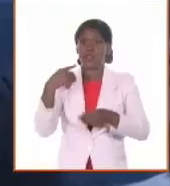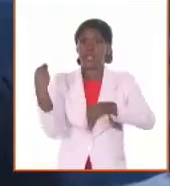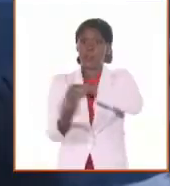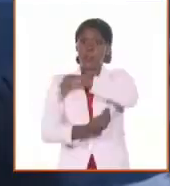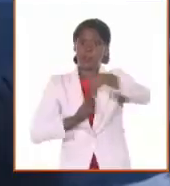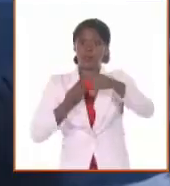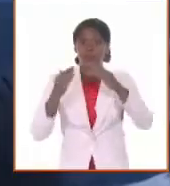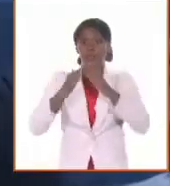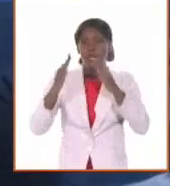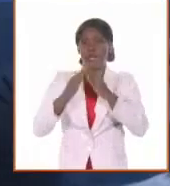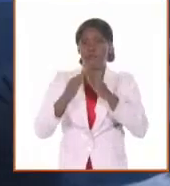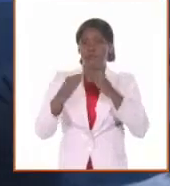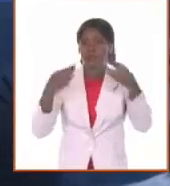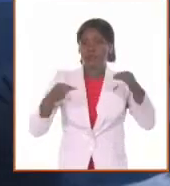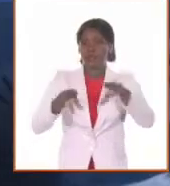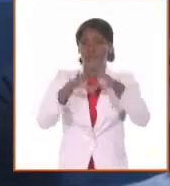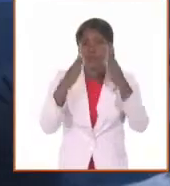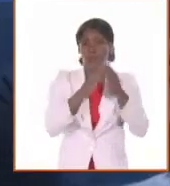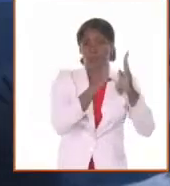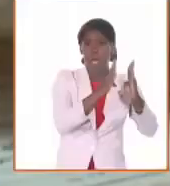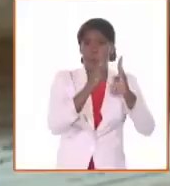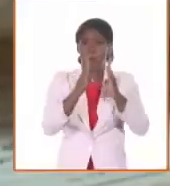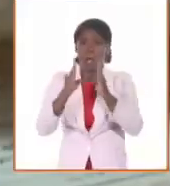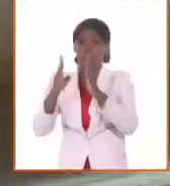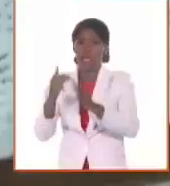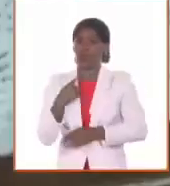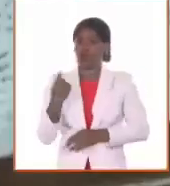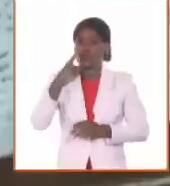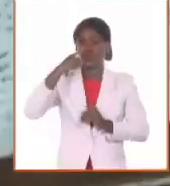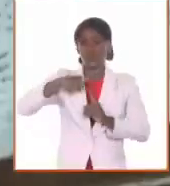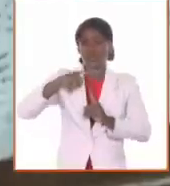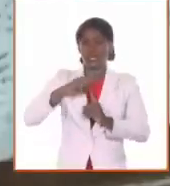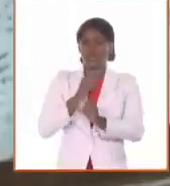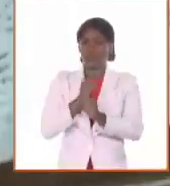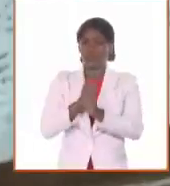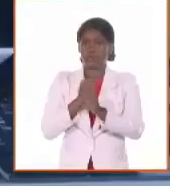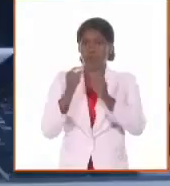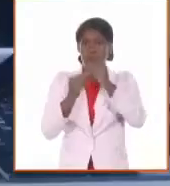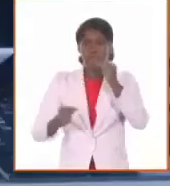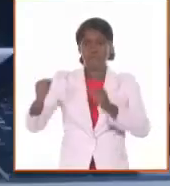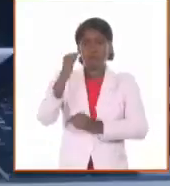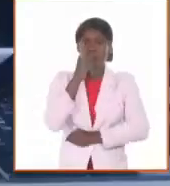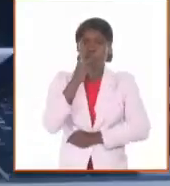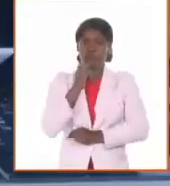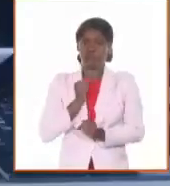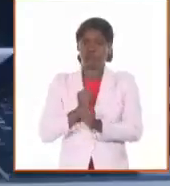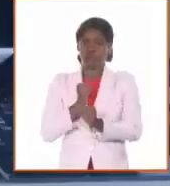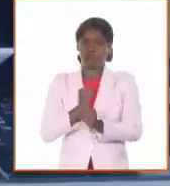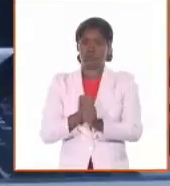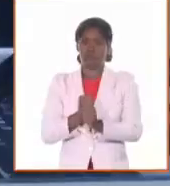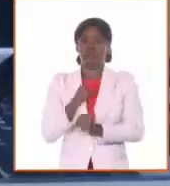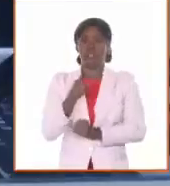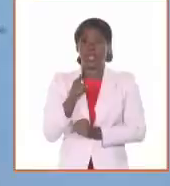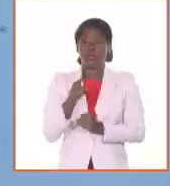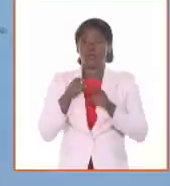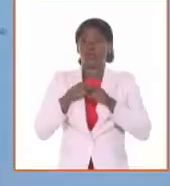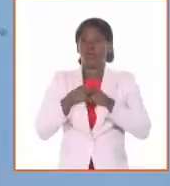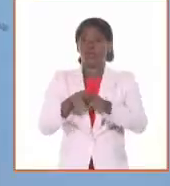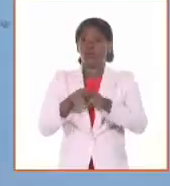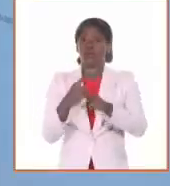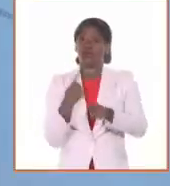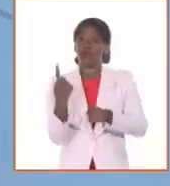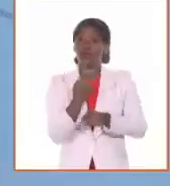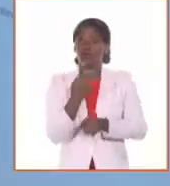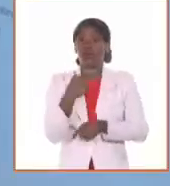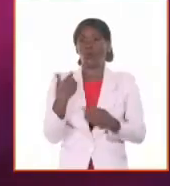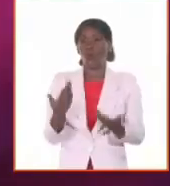por lo que la superación sistemática se inserta como premisa de su trabajo que deberá siempre acompañarse del buen